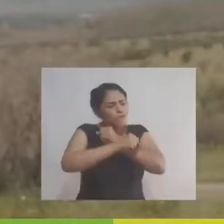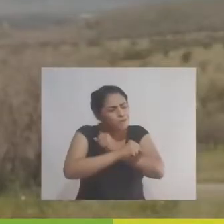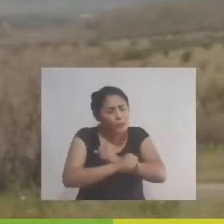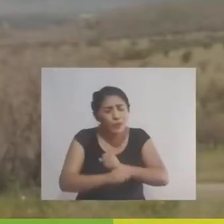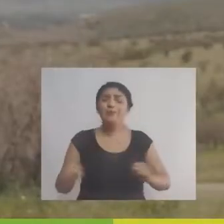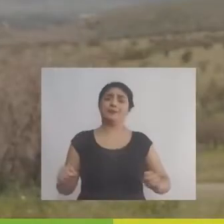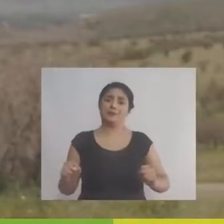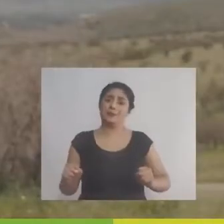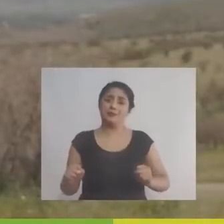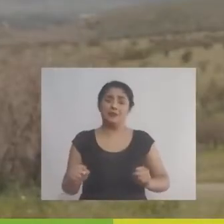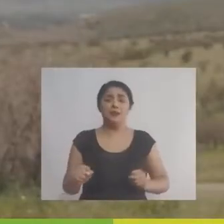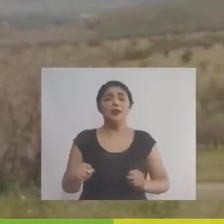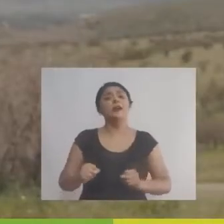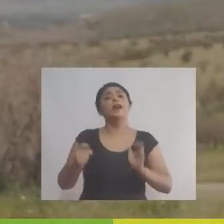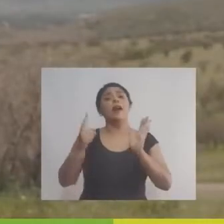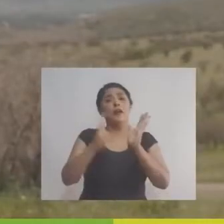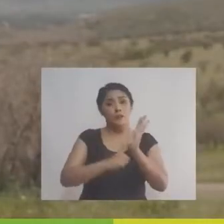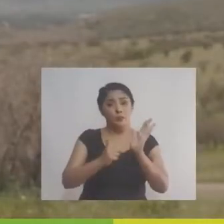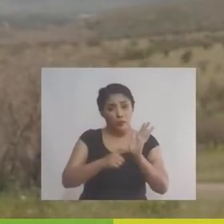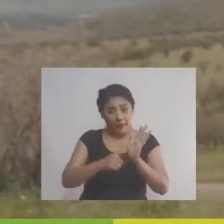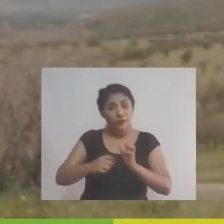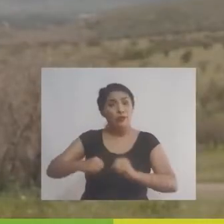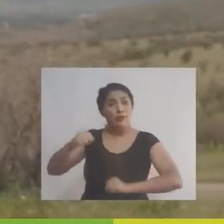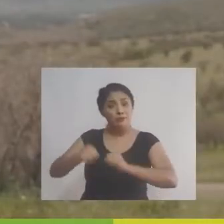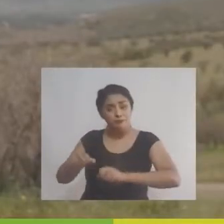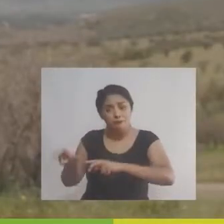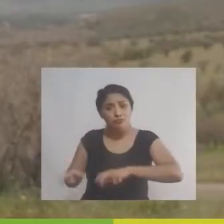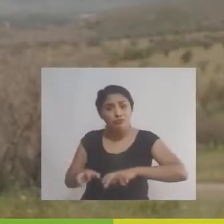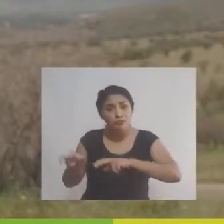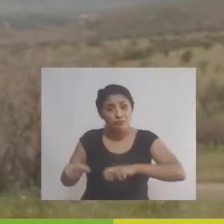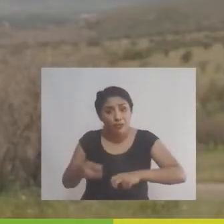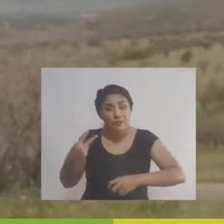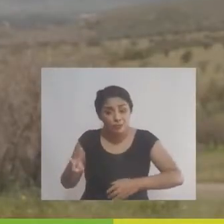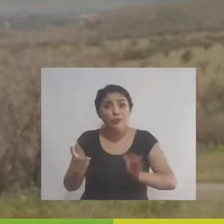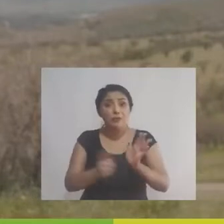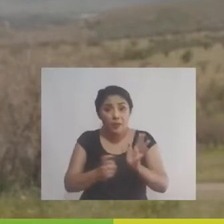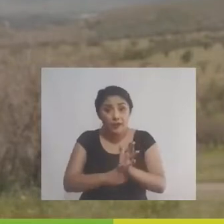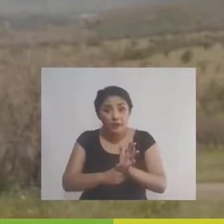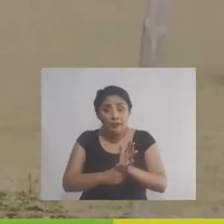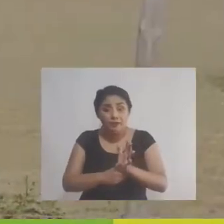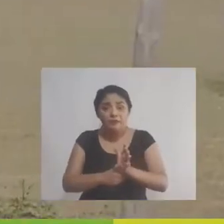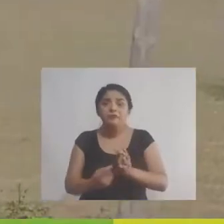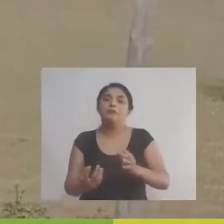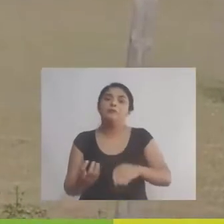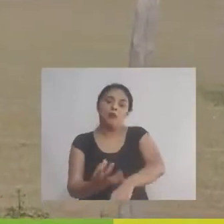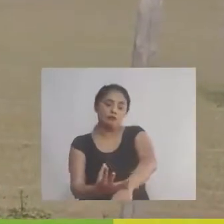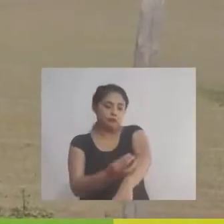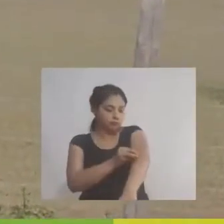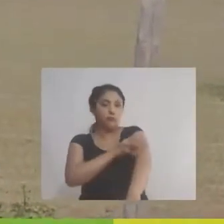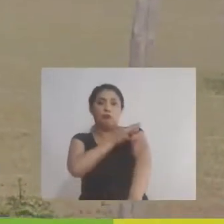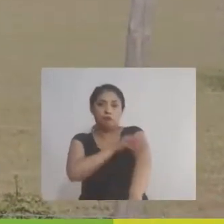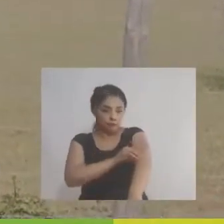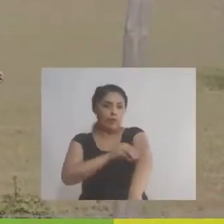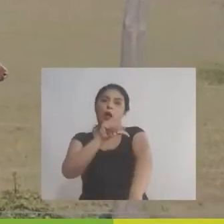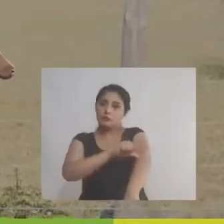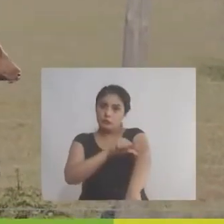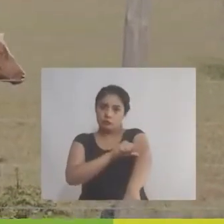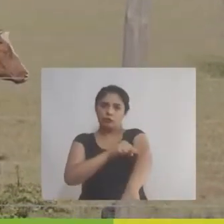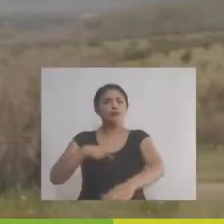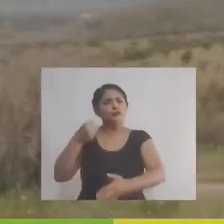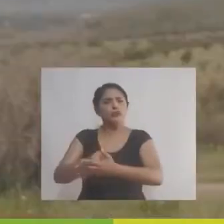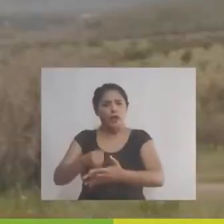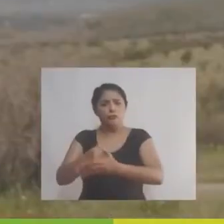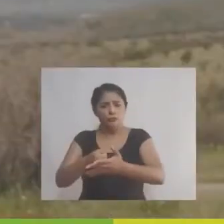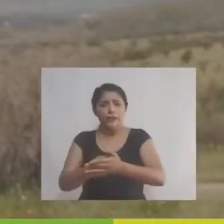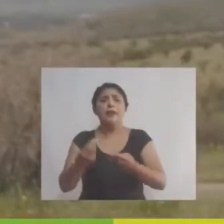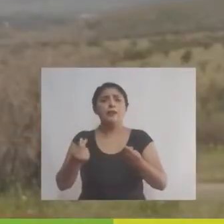No puede ser que los impuestos de las grandes agrícolas se fuguen al centro. Voy a luchar por